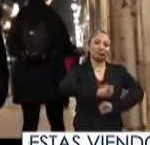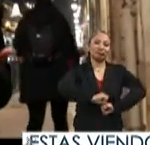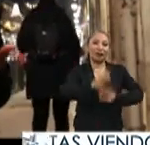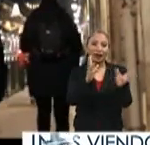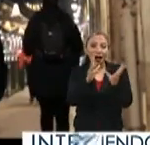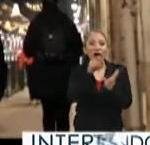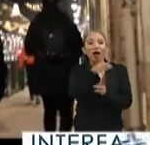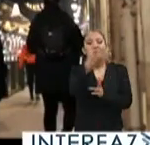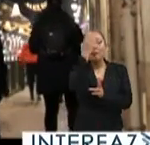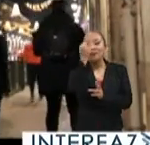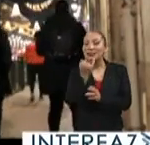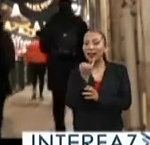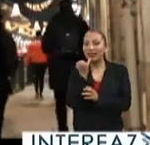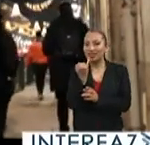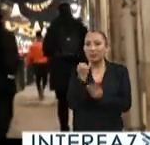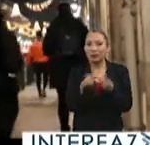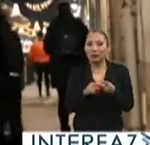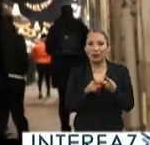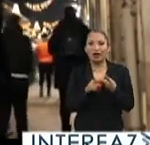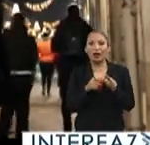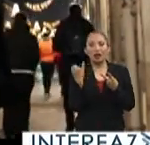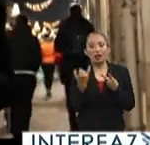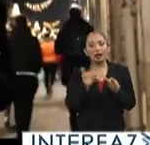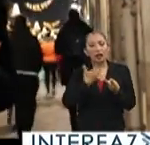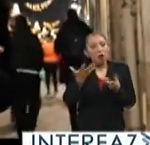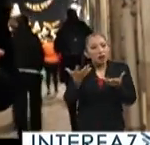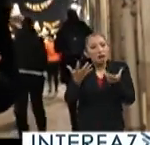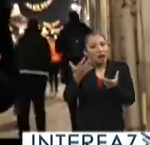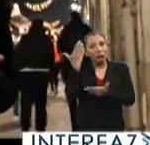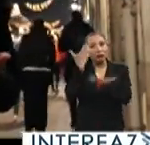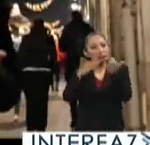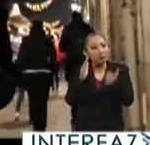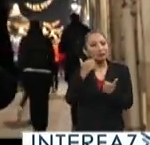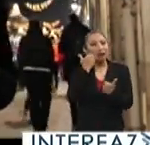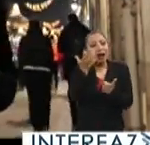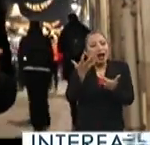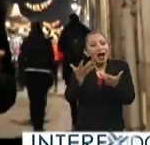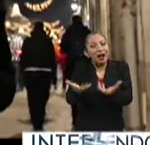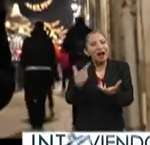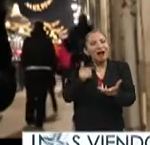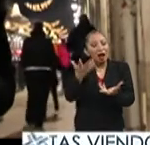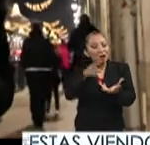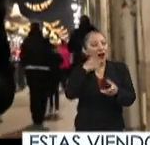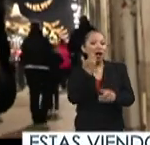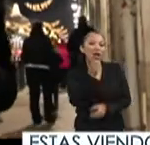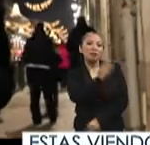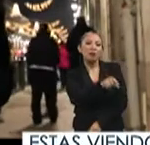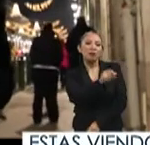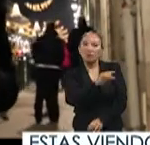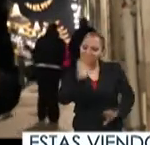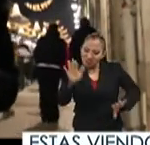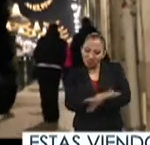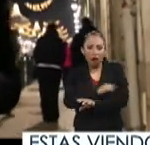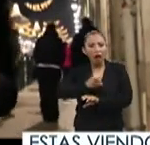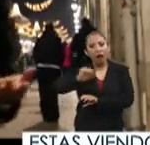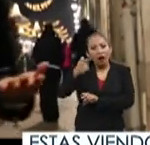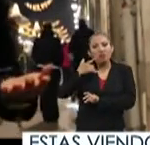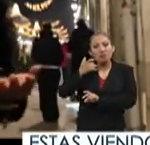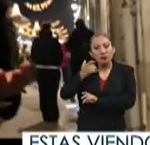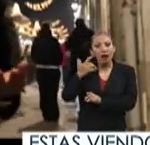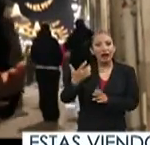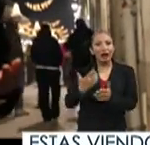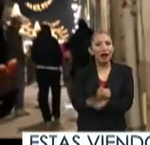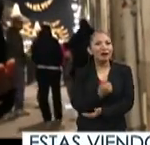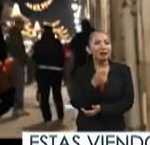claramente, aprender un idioma y tener muchas ganas de superarse, tener ganas de salir de la rutina, tener ganas de esforzarse,